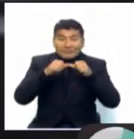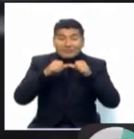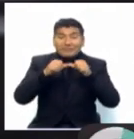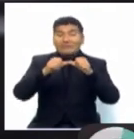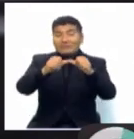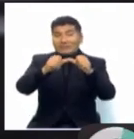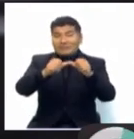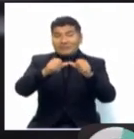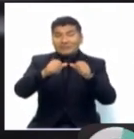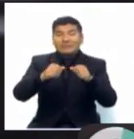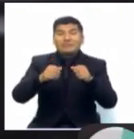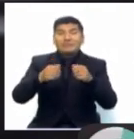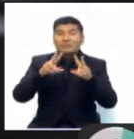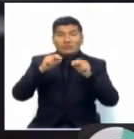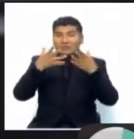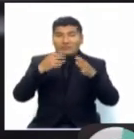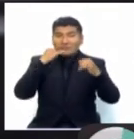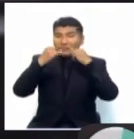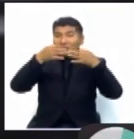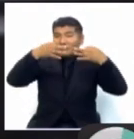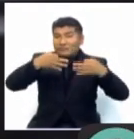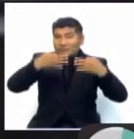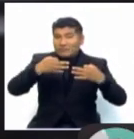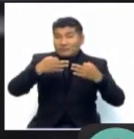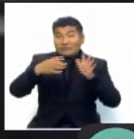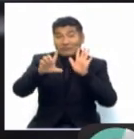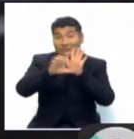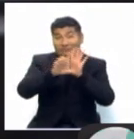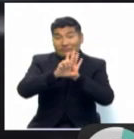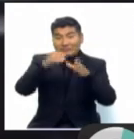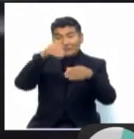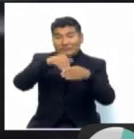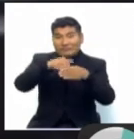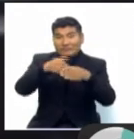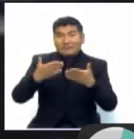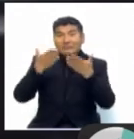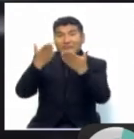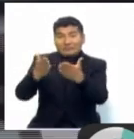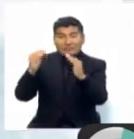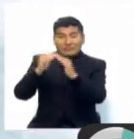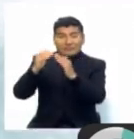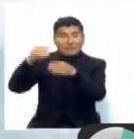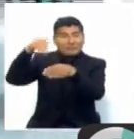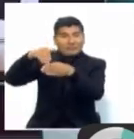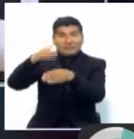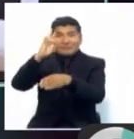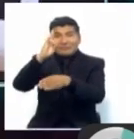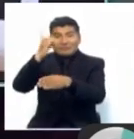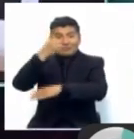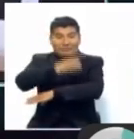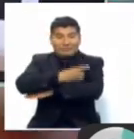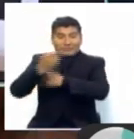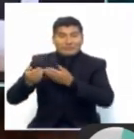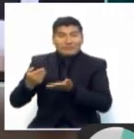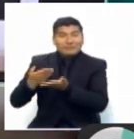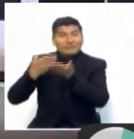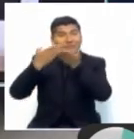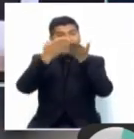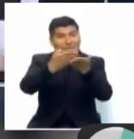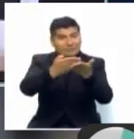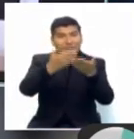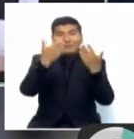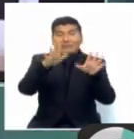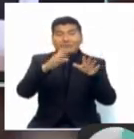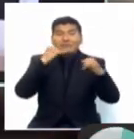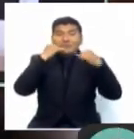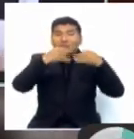resultados oficiales de los comicios. Si bien la ley electoral le otorga al tribunal hasta 7 días para presentar los resultados oficiales finales